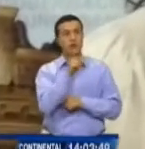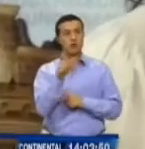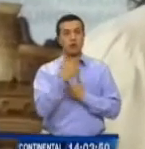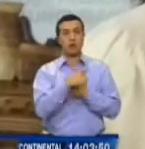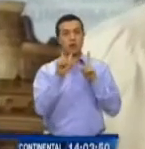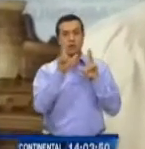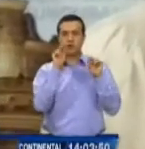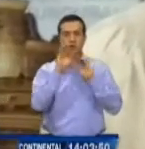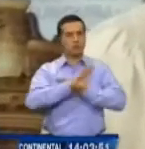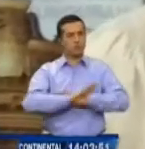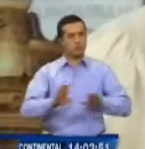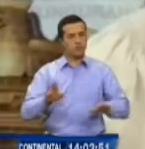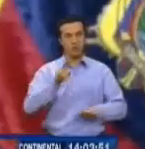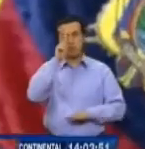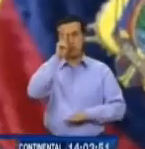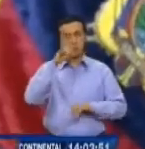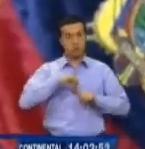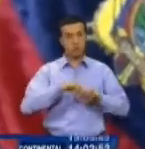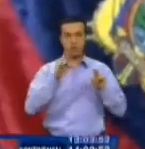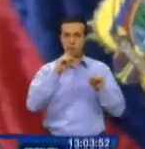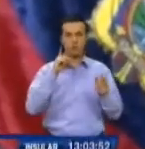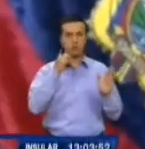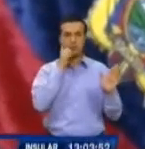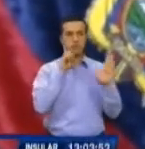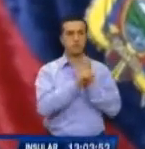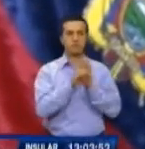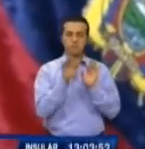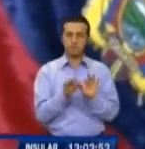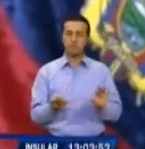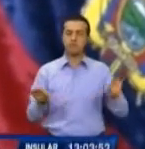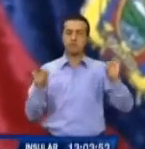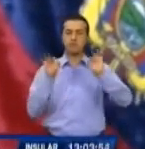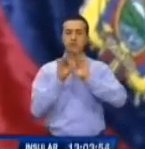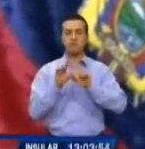siga suelta haciendo de las suyas. En Tungurahua, Máximo Barba, Ecuador TV.